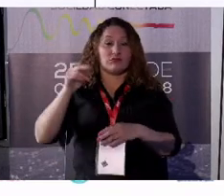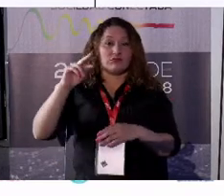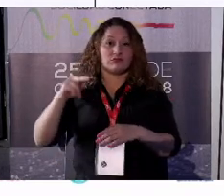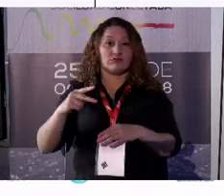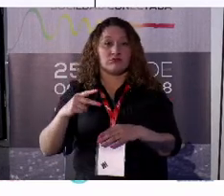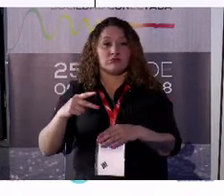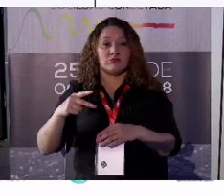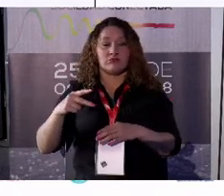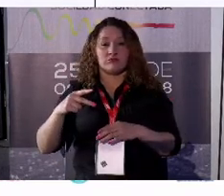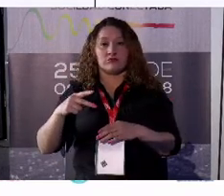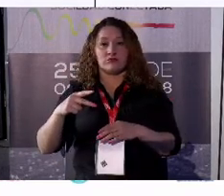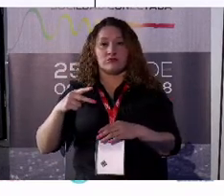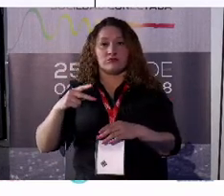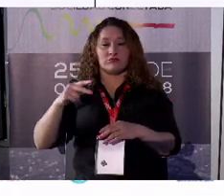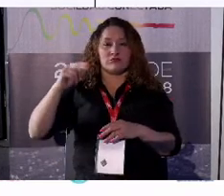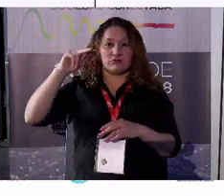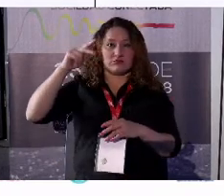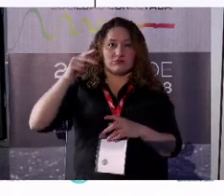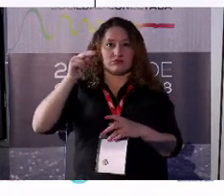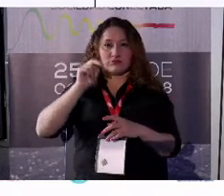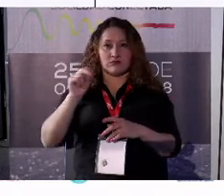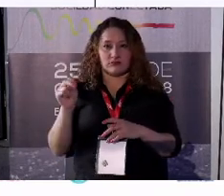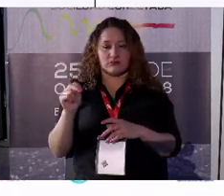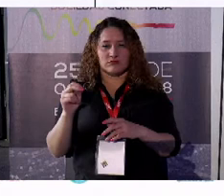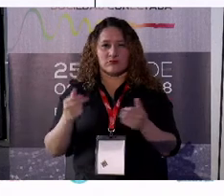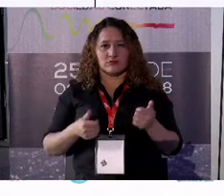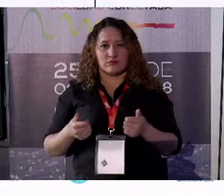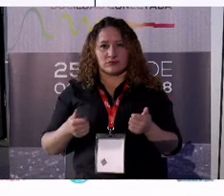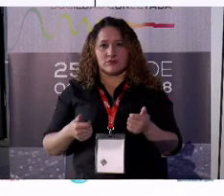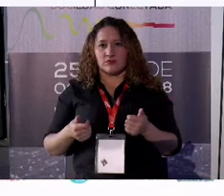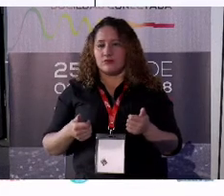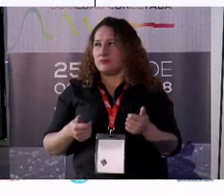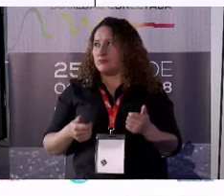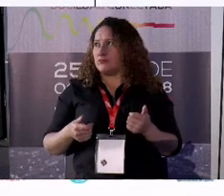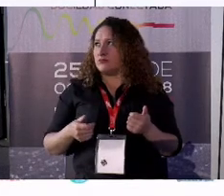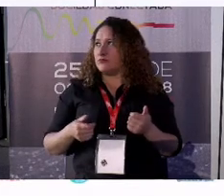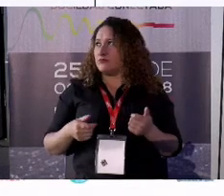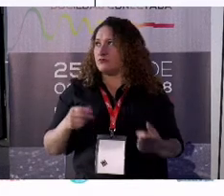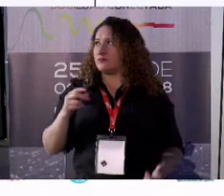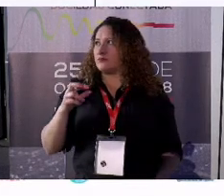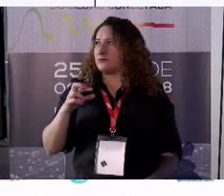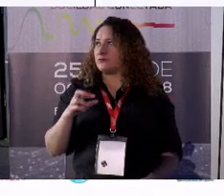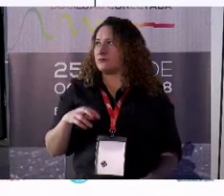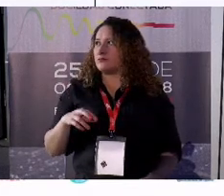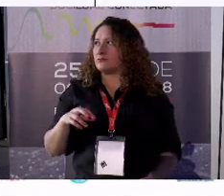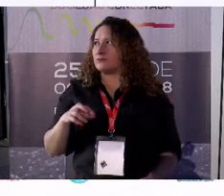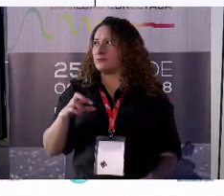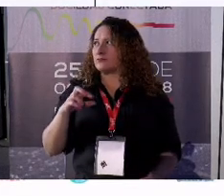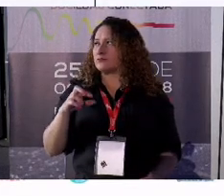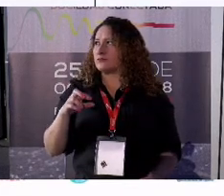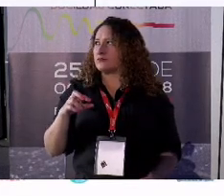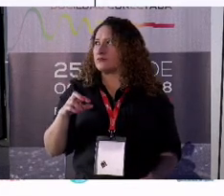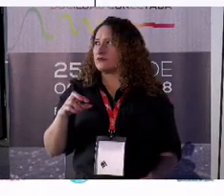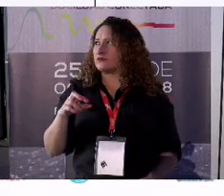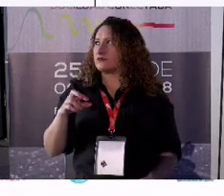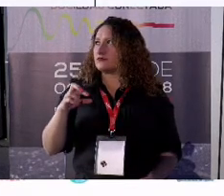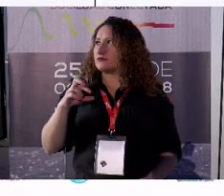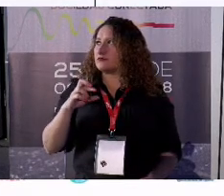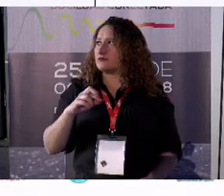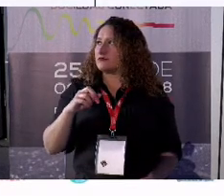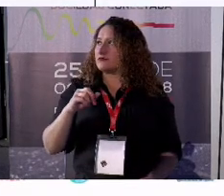una segunda capa, se les conoce como PALs, Priority Access Licenses, por lo cual están compitiendo en este